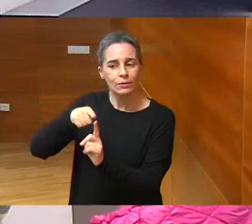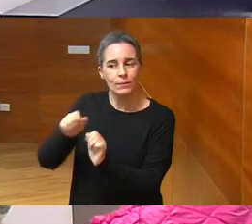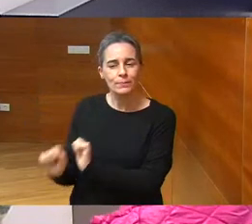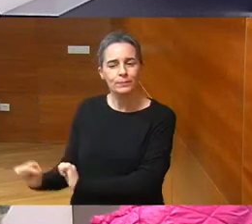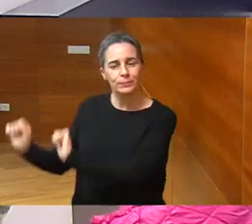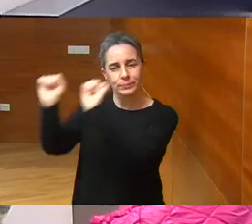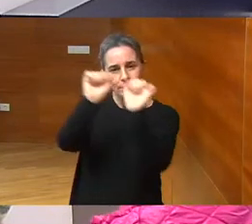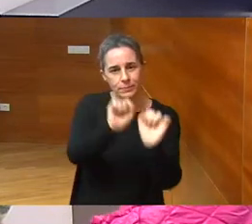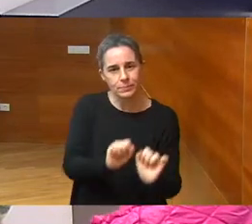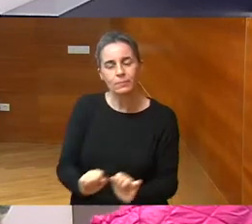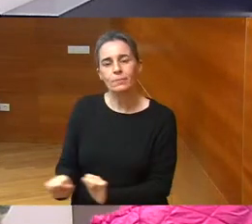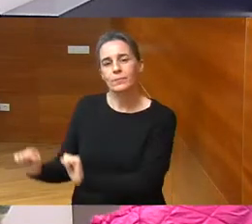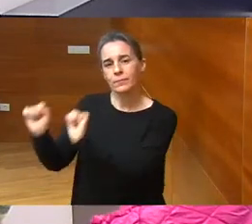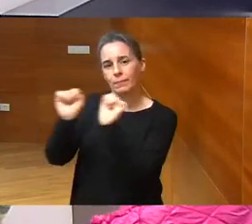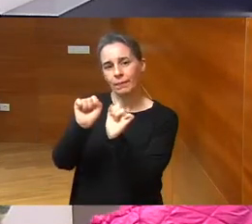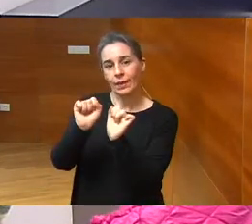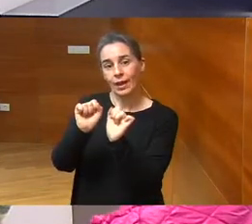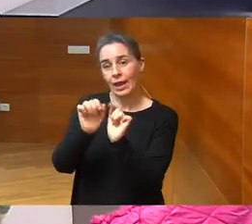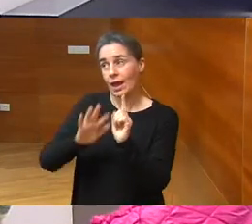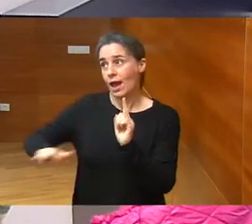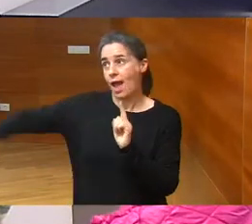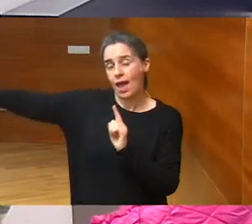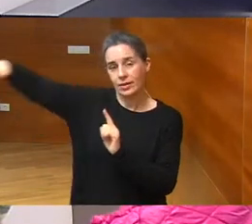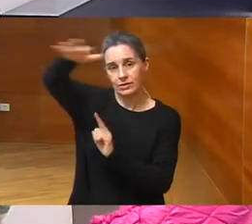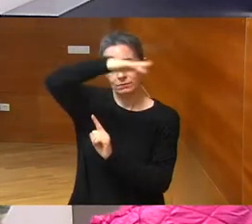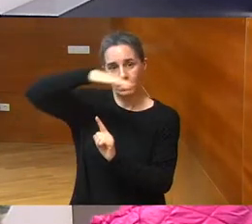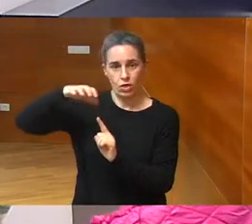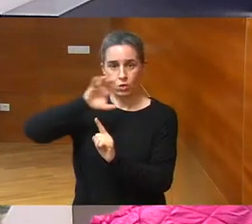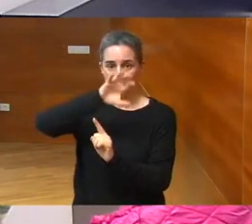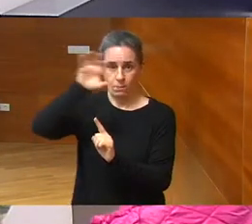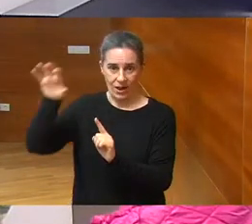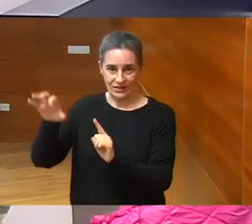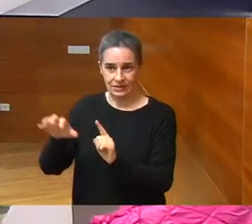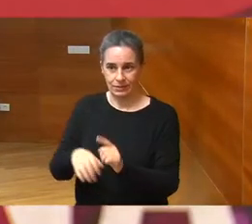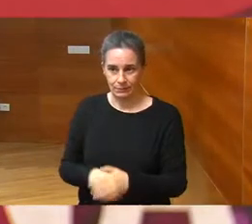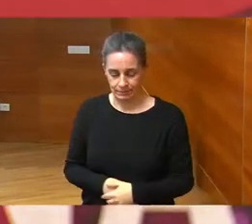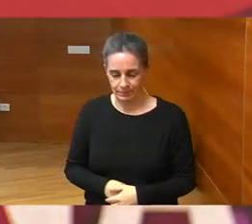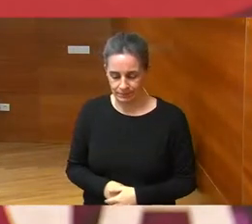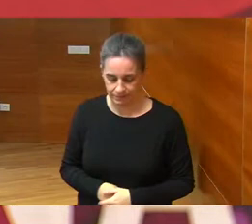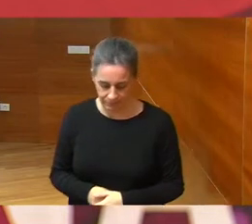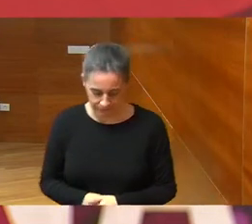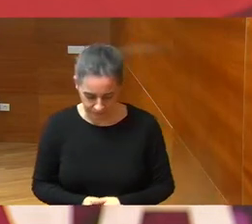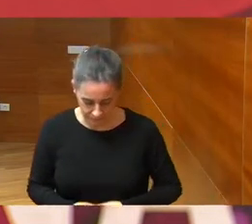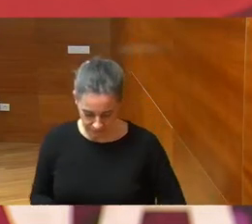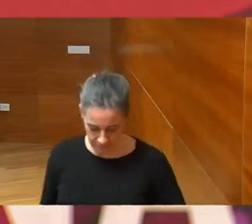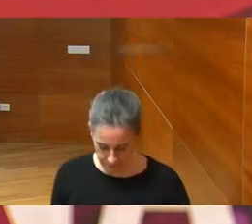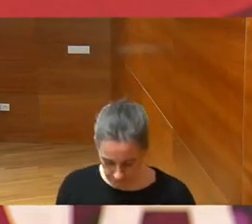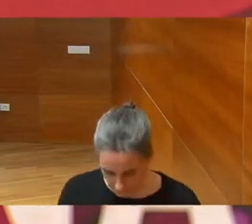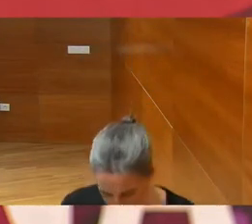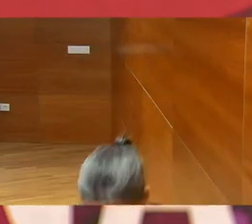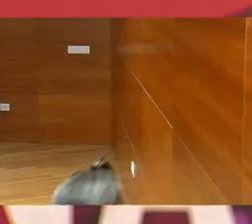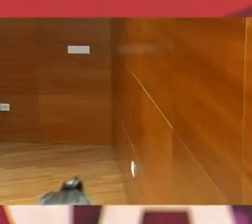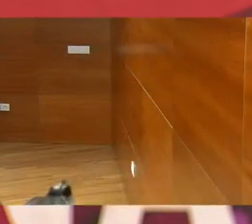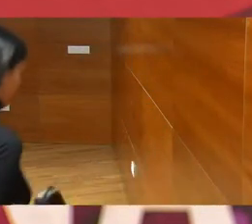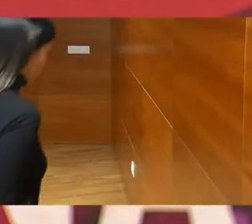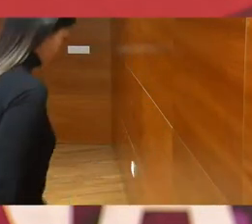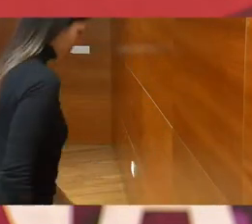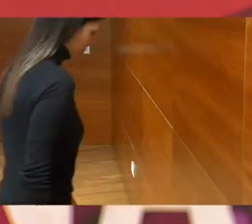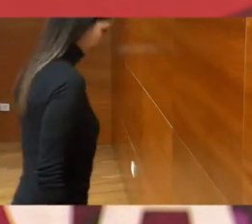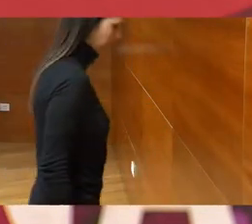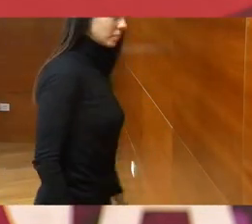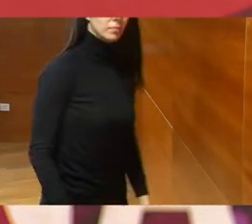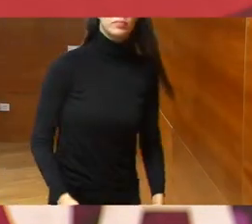o espacio aéreo de cada país en España